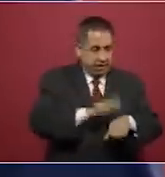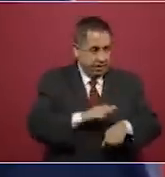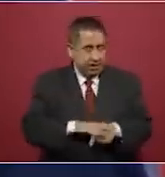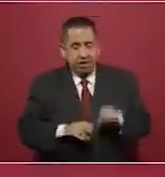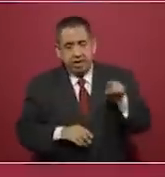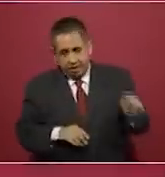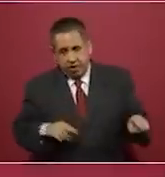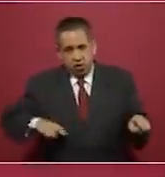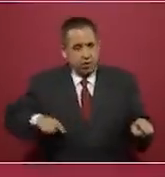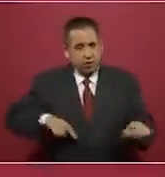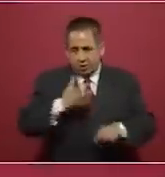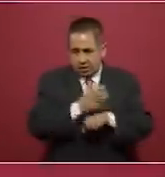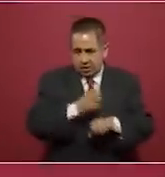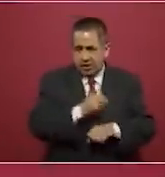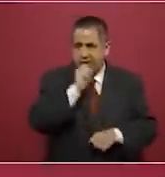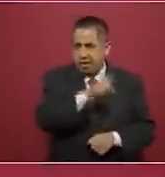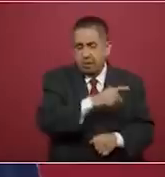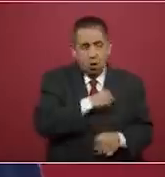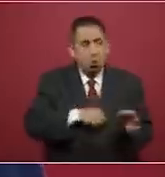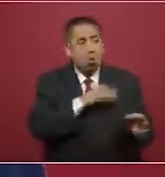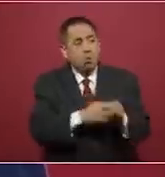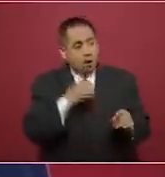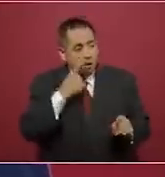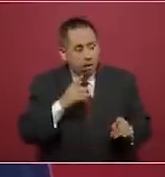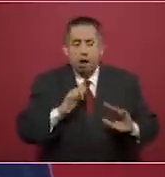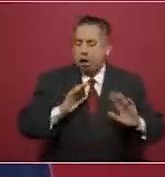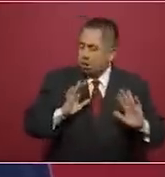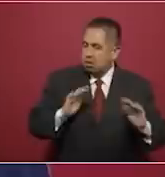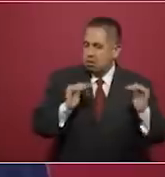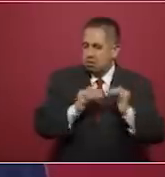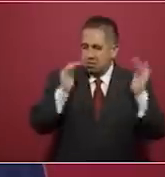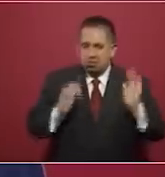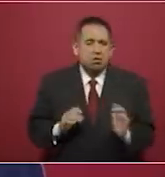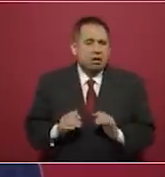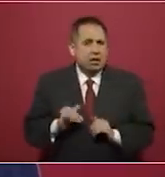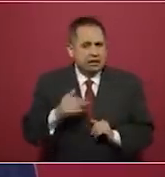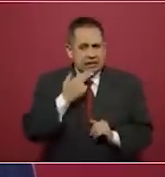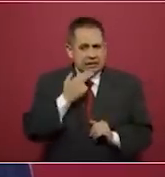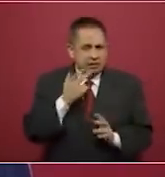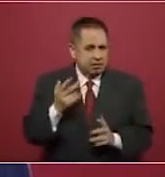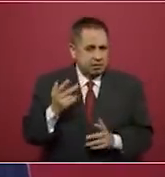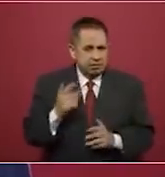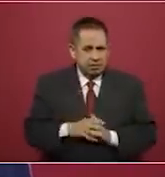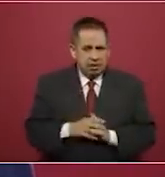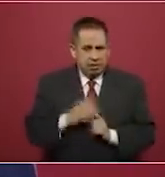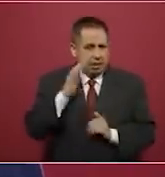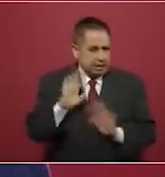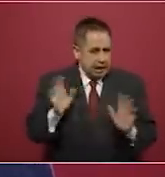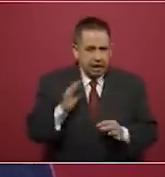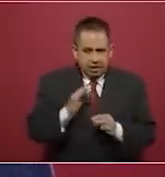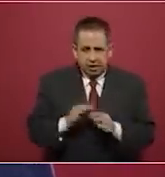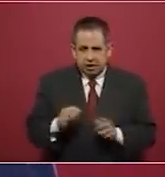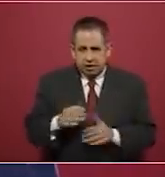eeuu cumpla y se termine